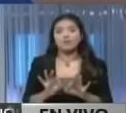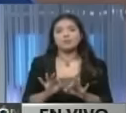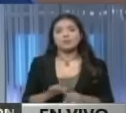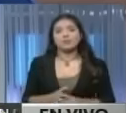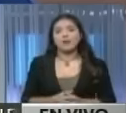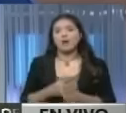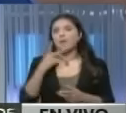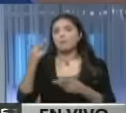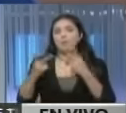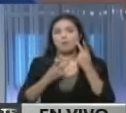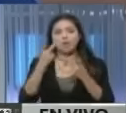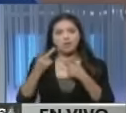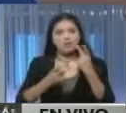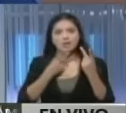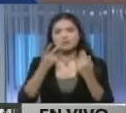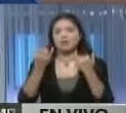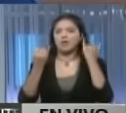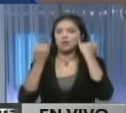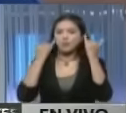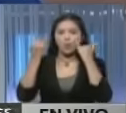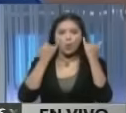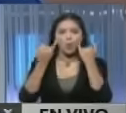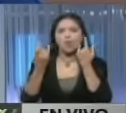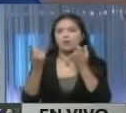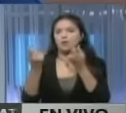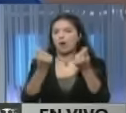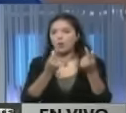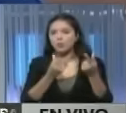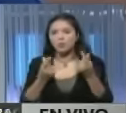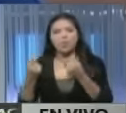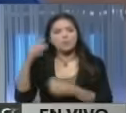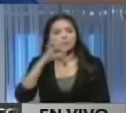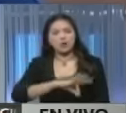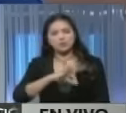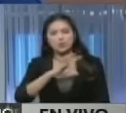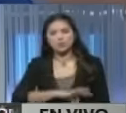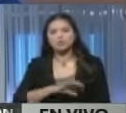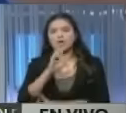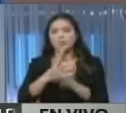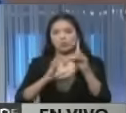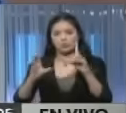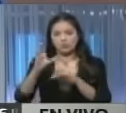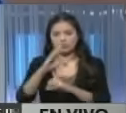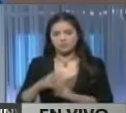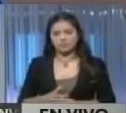autodeterminación política, ideológica, económica, social y cultural.